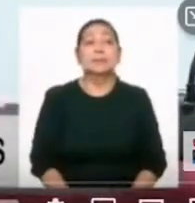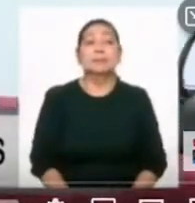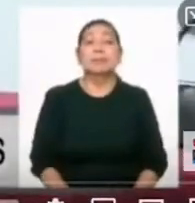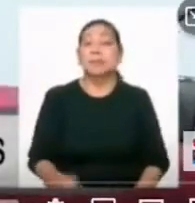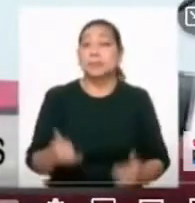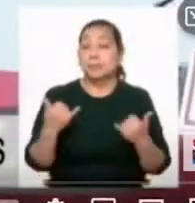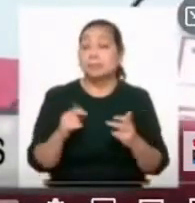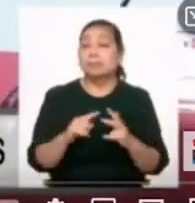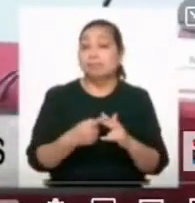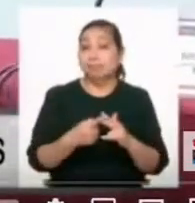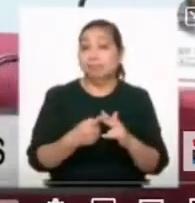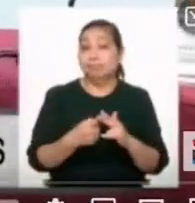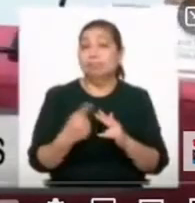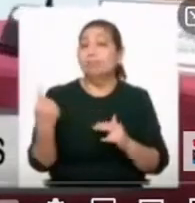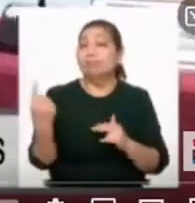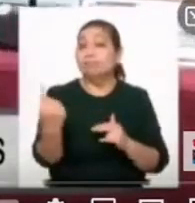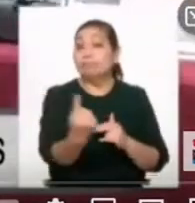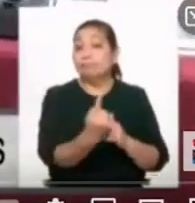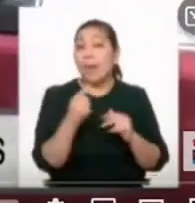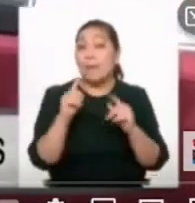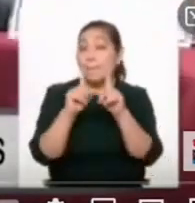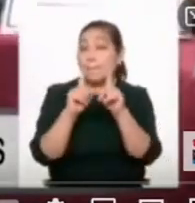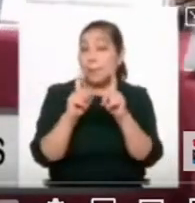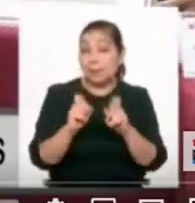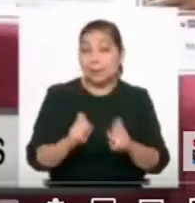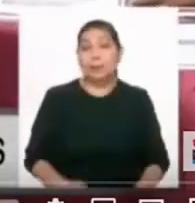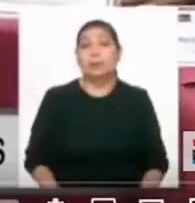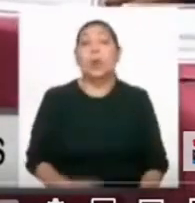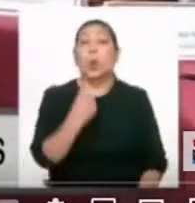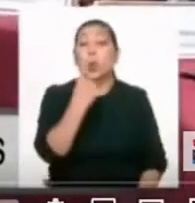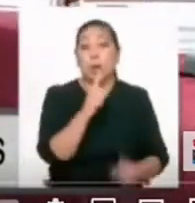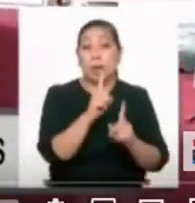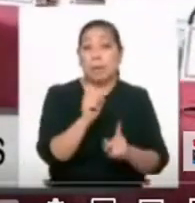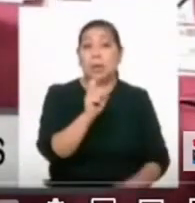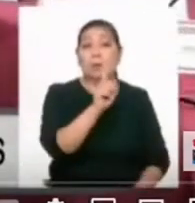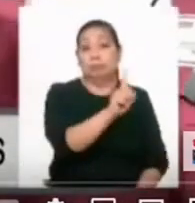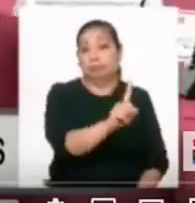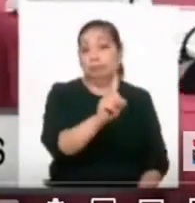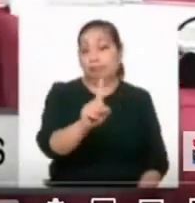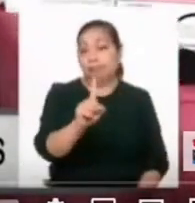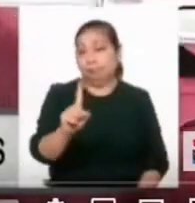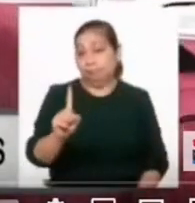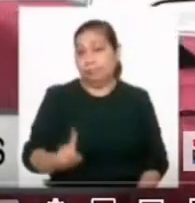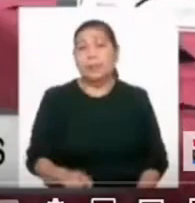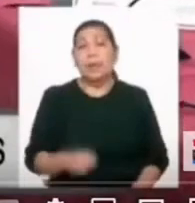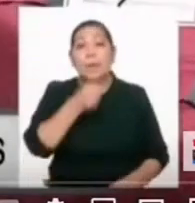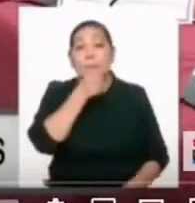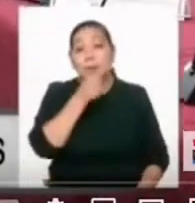A continuación, iniciamos la ronda de preguntas. Les recordamos que es una pregunta por medio.